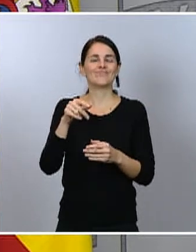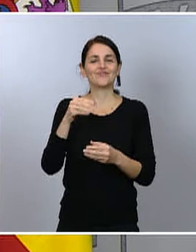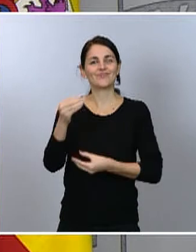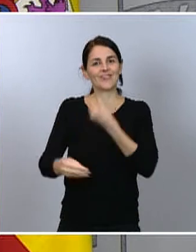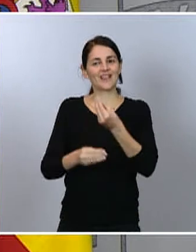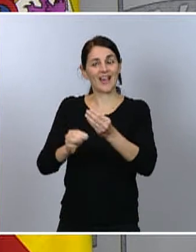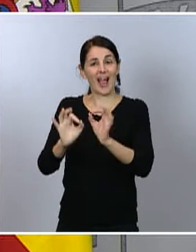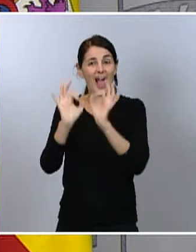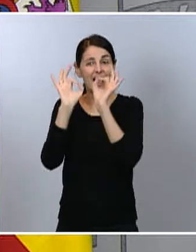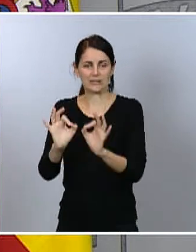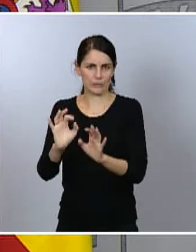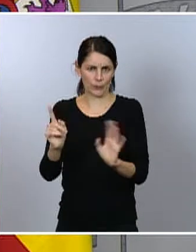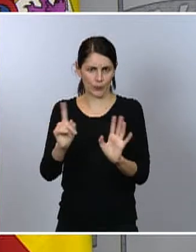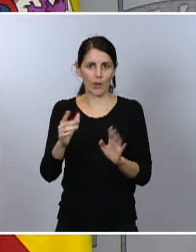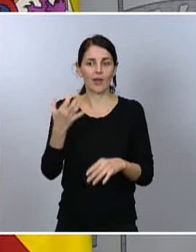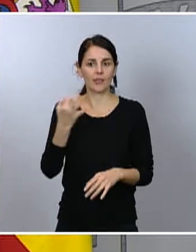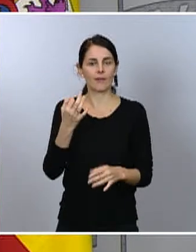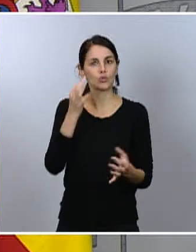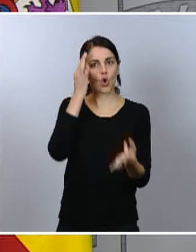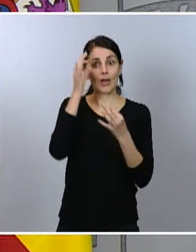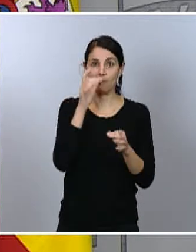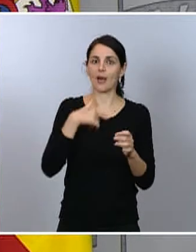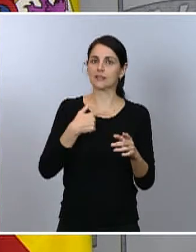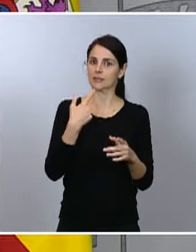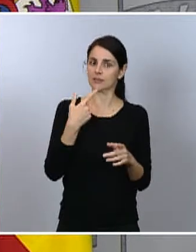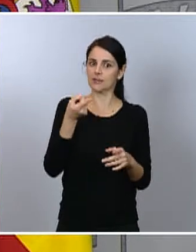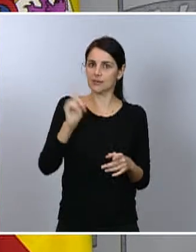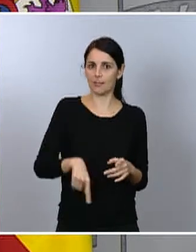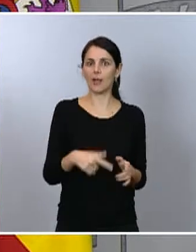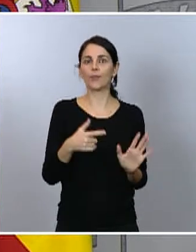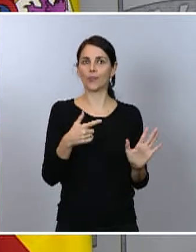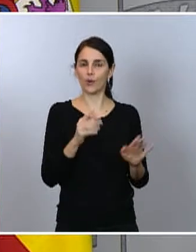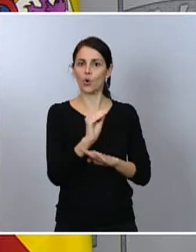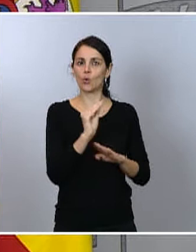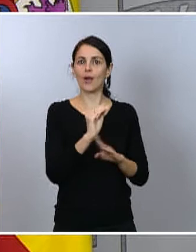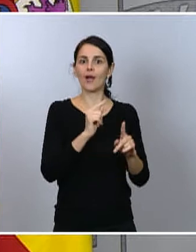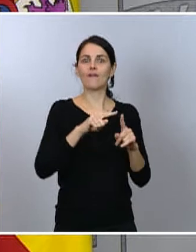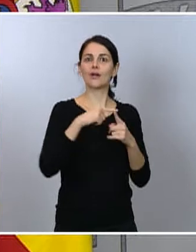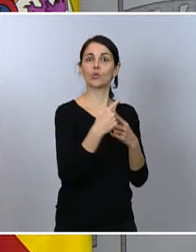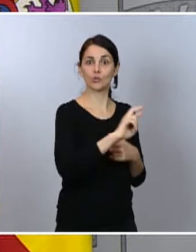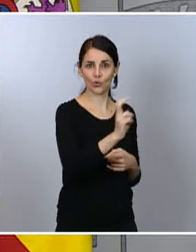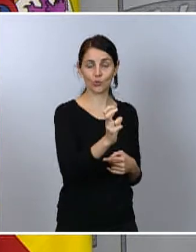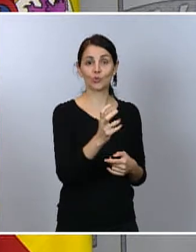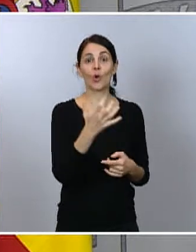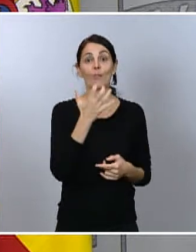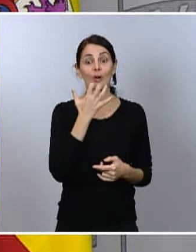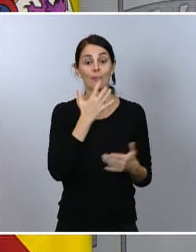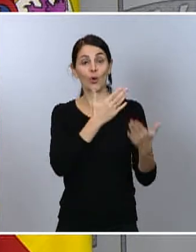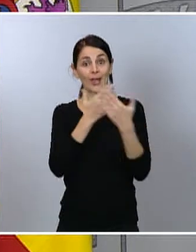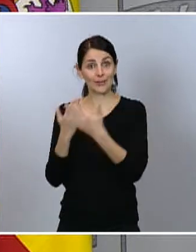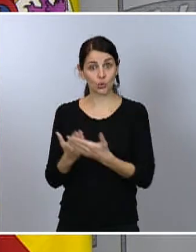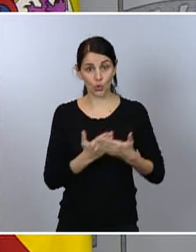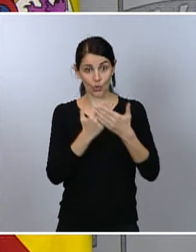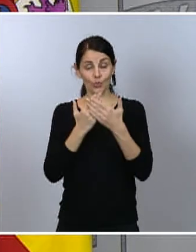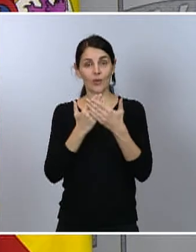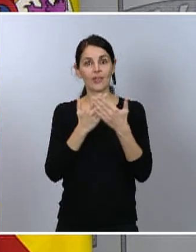importante corregir por otros factores, entre otros que en el estudio de seroprevalencia, para calcular el